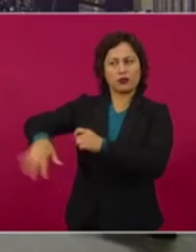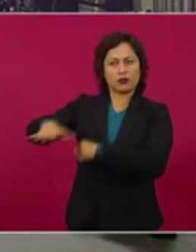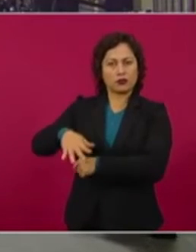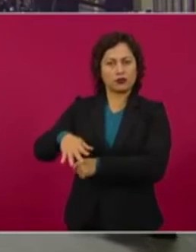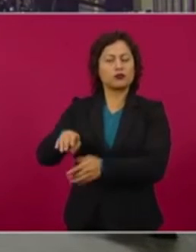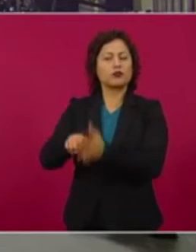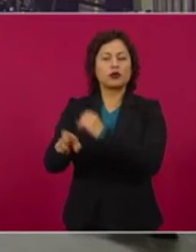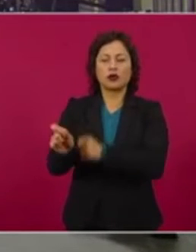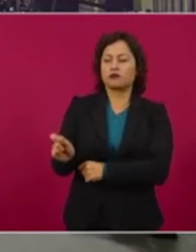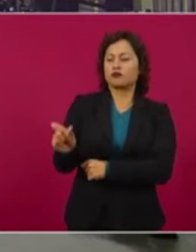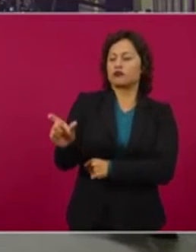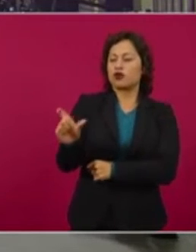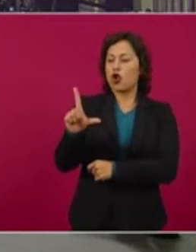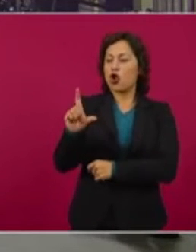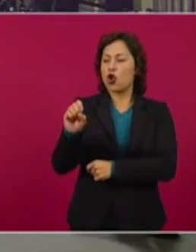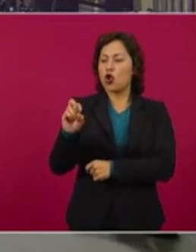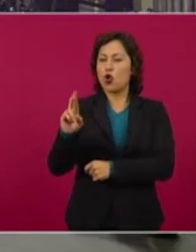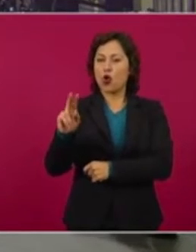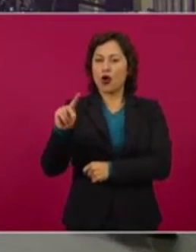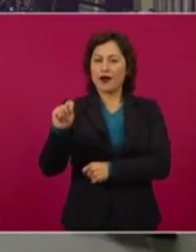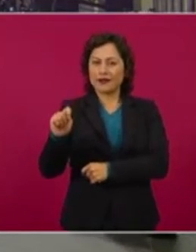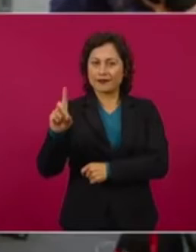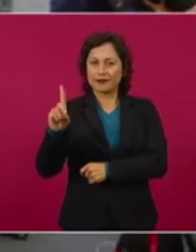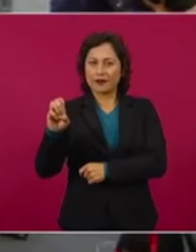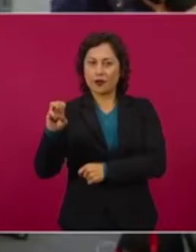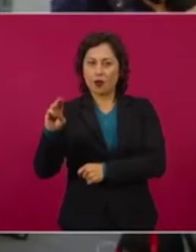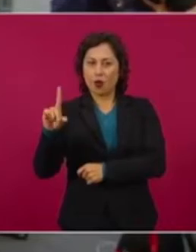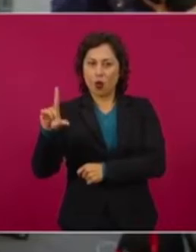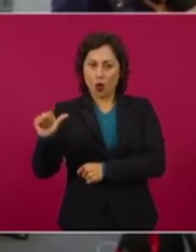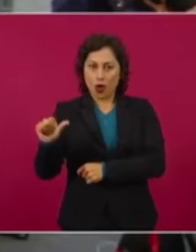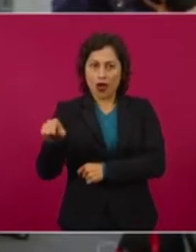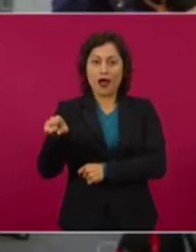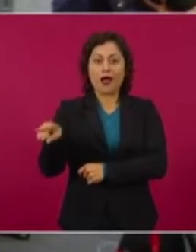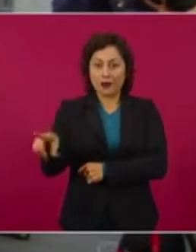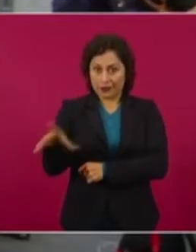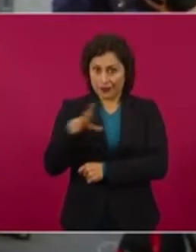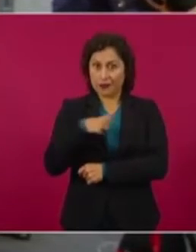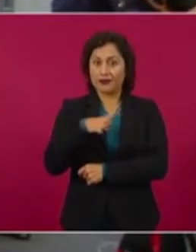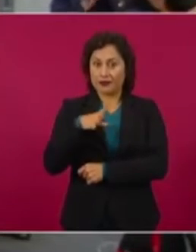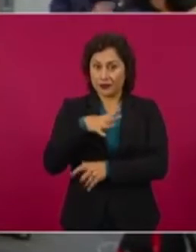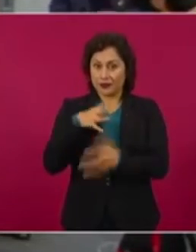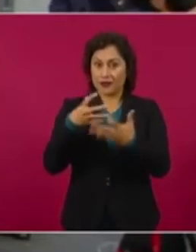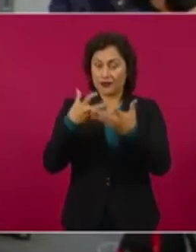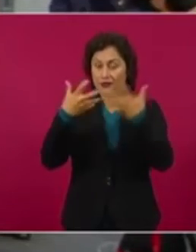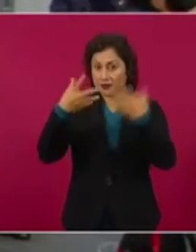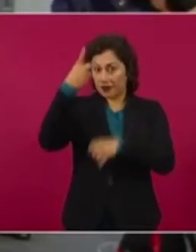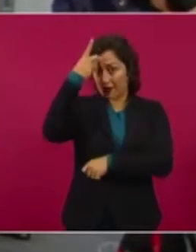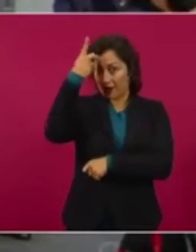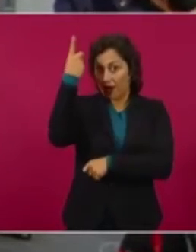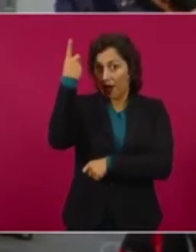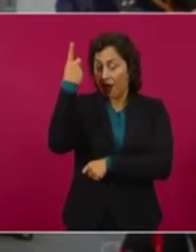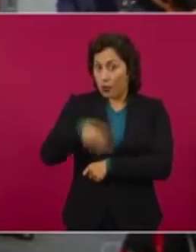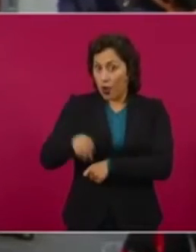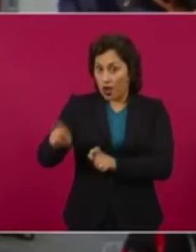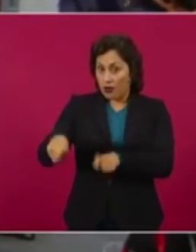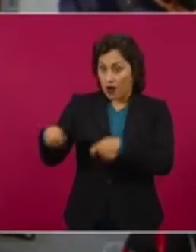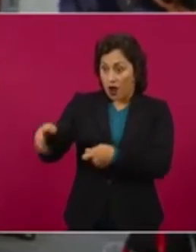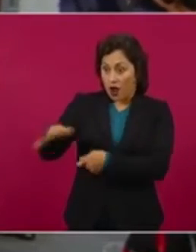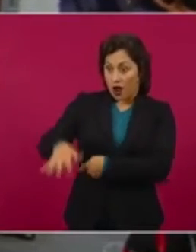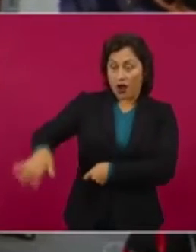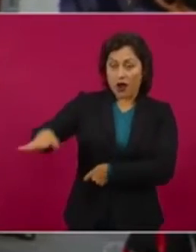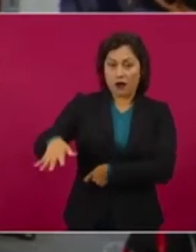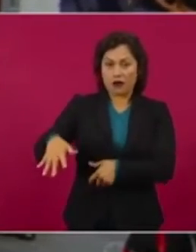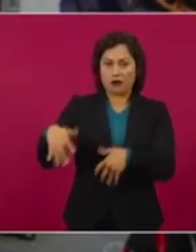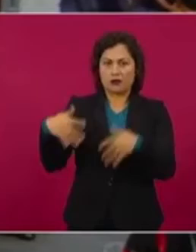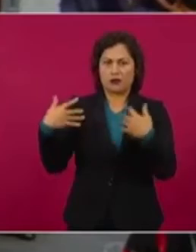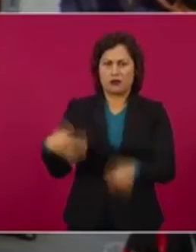de Mola, por ejemplo, tienen ejido, son ejidatarios, ¿no? Dice uno, wow,